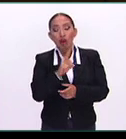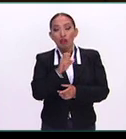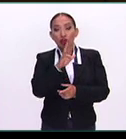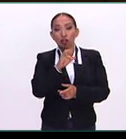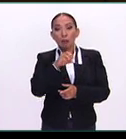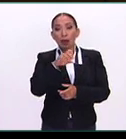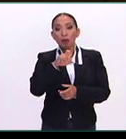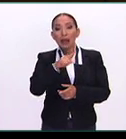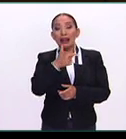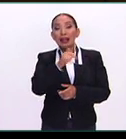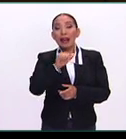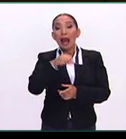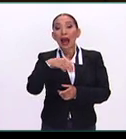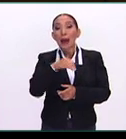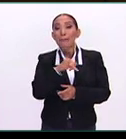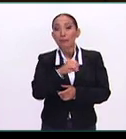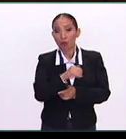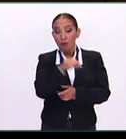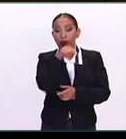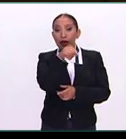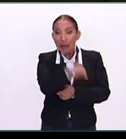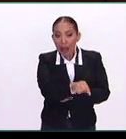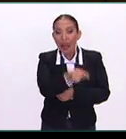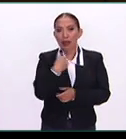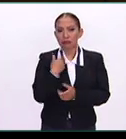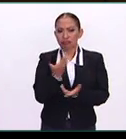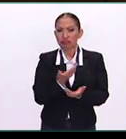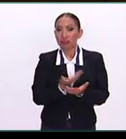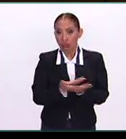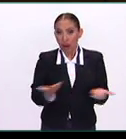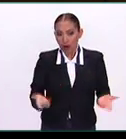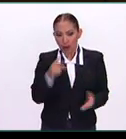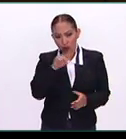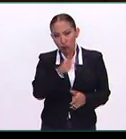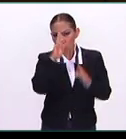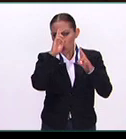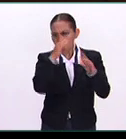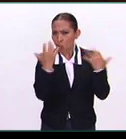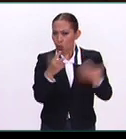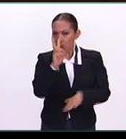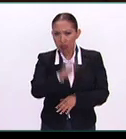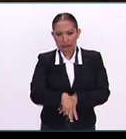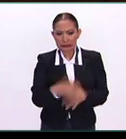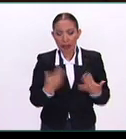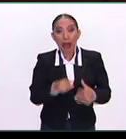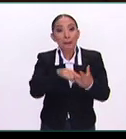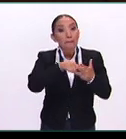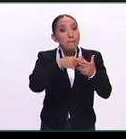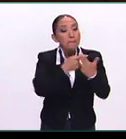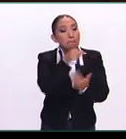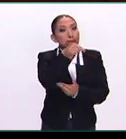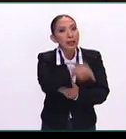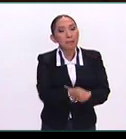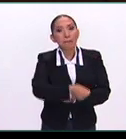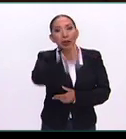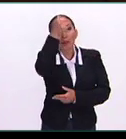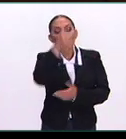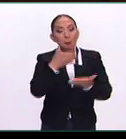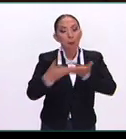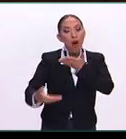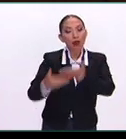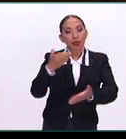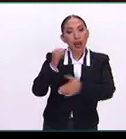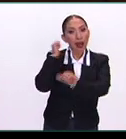doctor Manuel Gamio, que es considerado, con razón, el iniciador de la